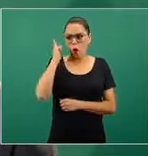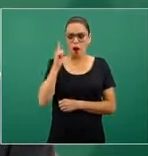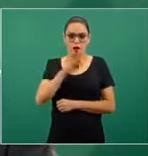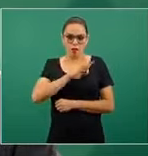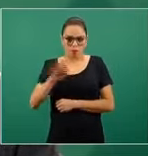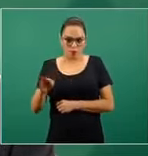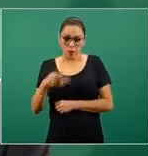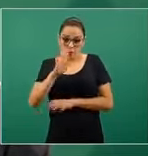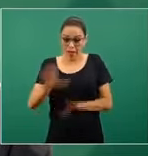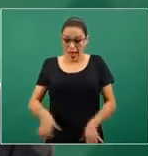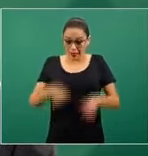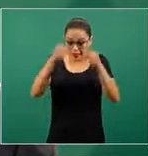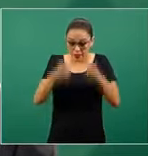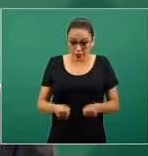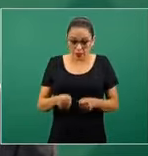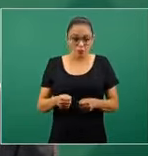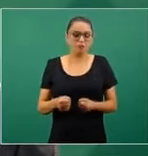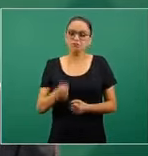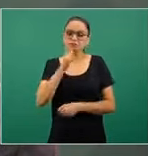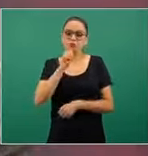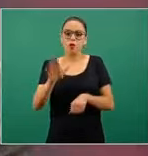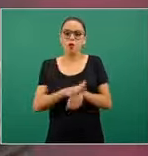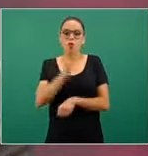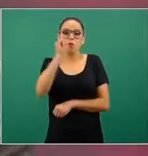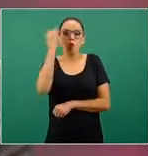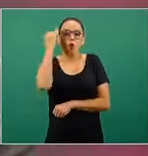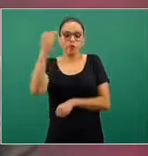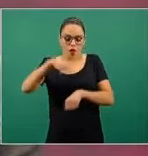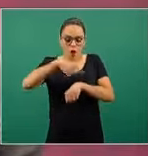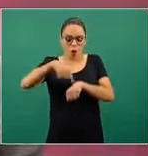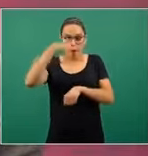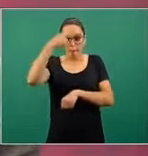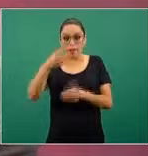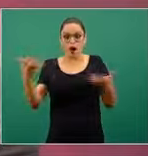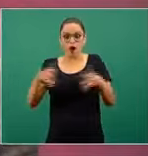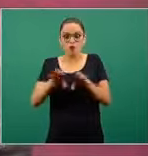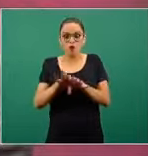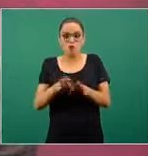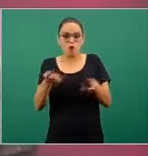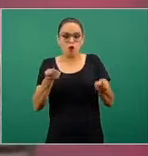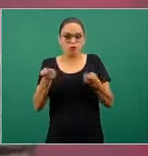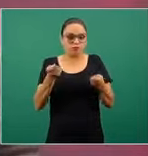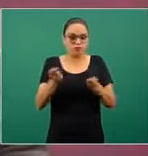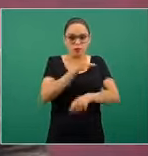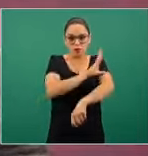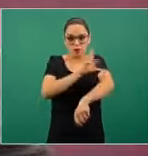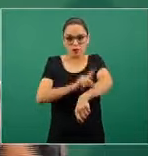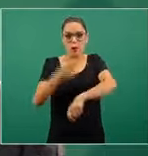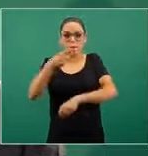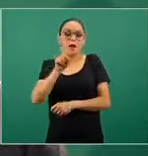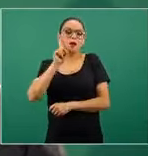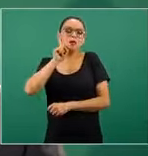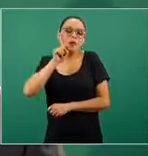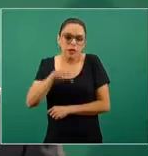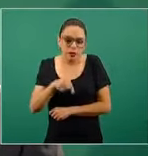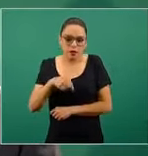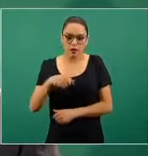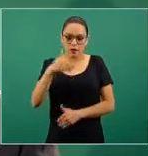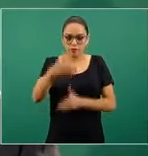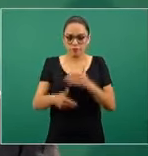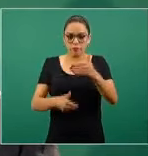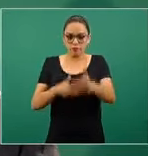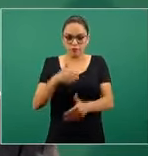podemos garantizar, son muy pocas horas para organizarlo, pero sin duda mañana y pasado crecientemente iremos teniendo